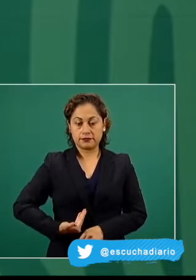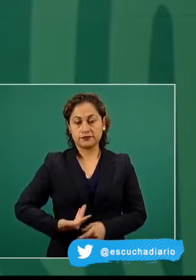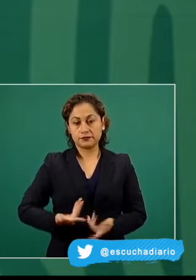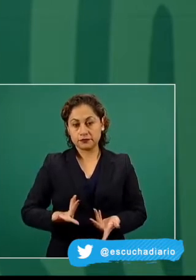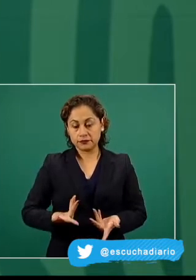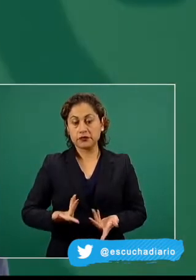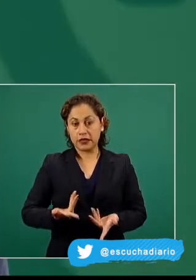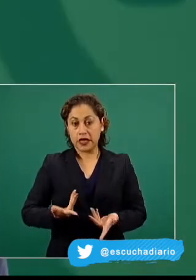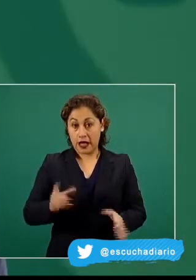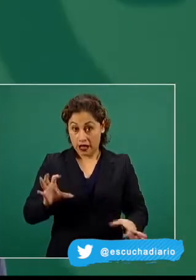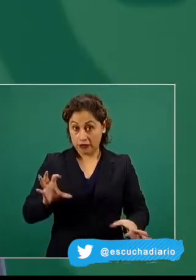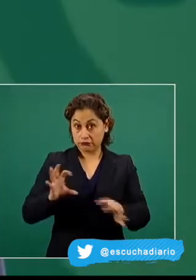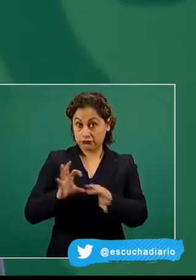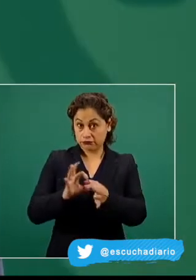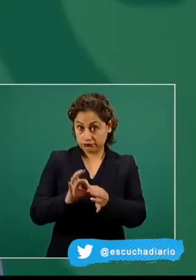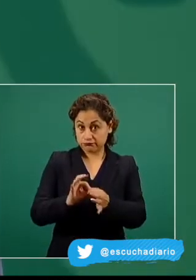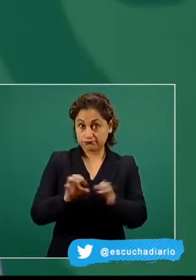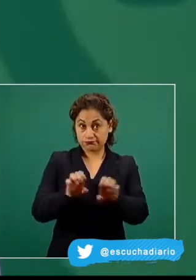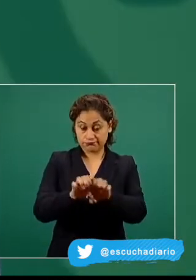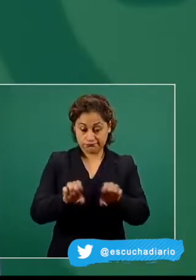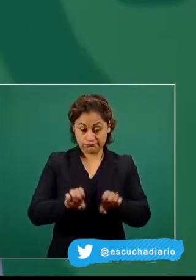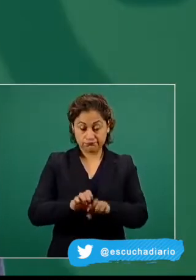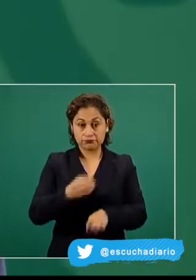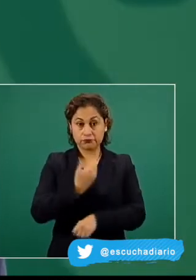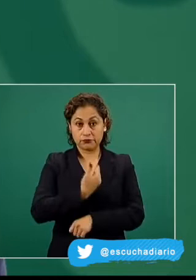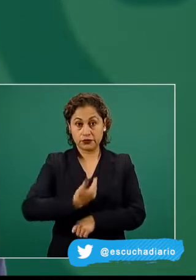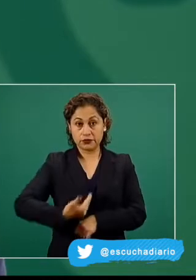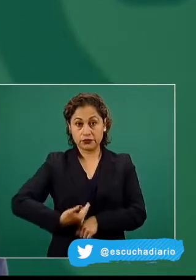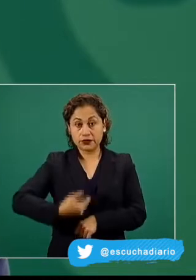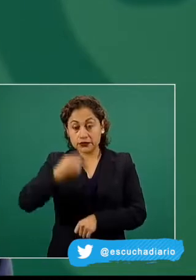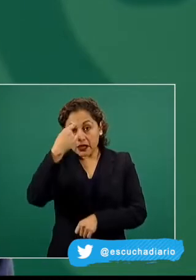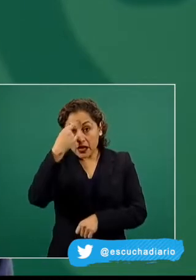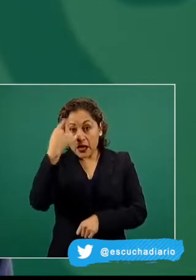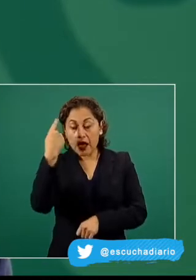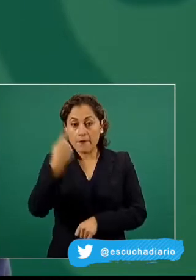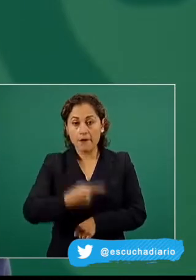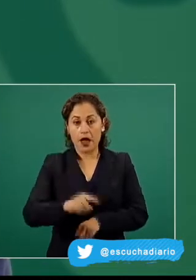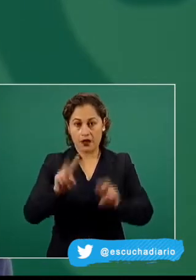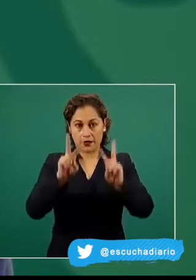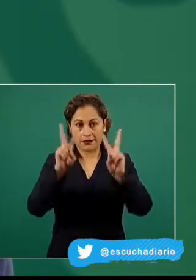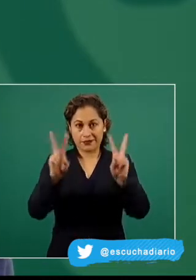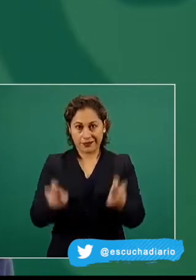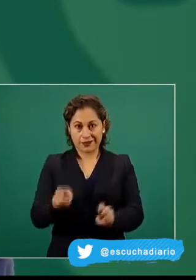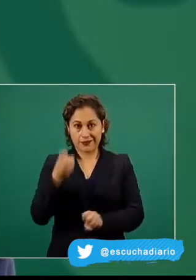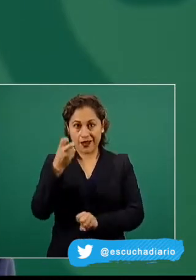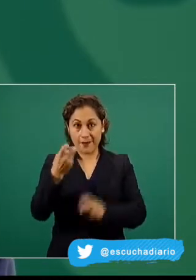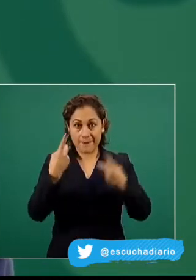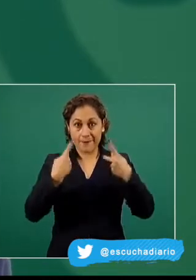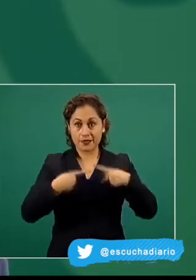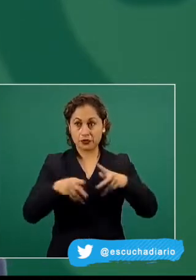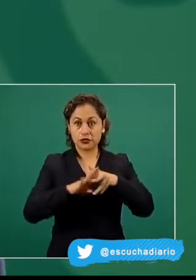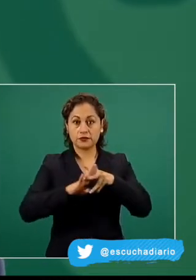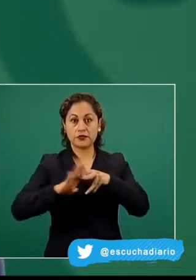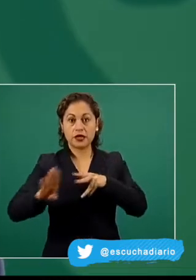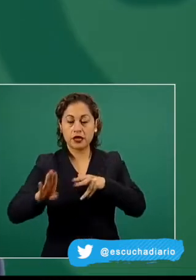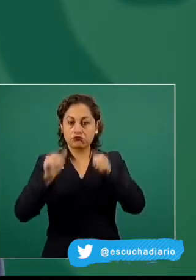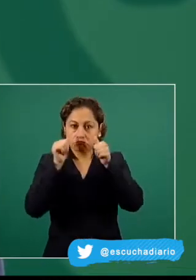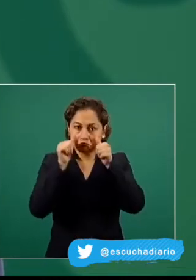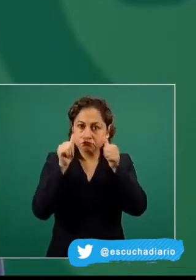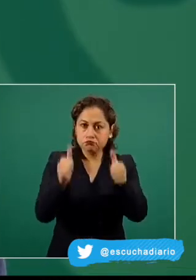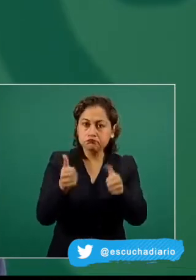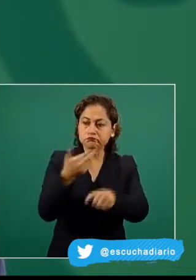Sobre el caso de Emilio Lozoya, el presidente solicita a la Fiscalía General de la República que informe sobre los avances.